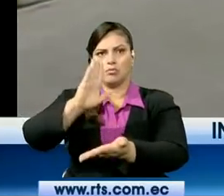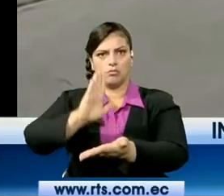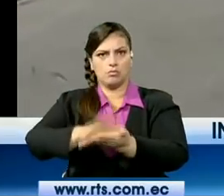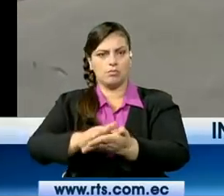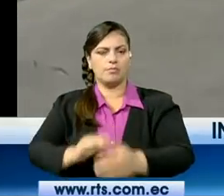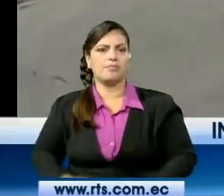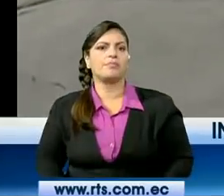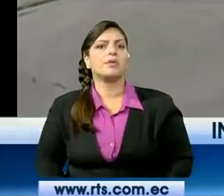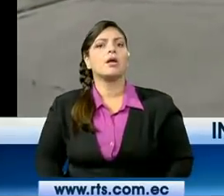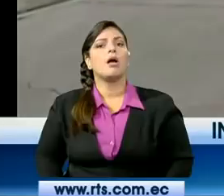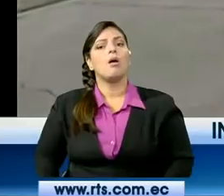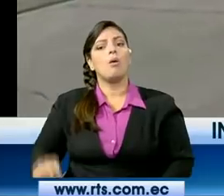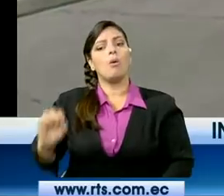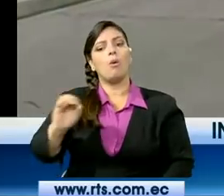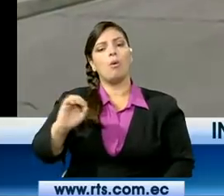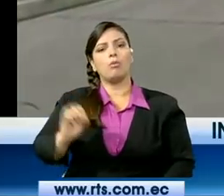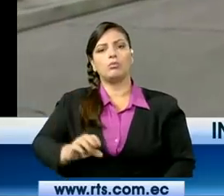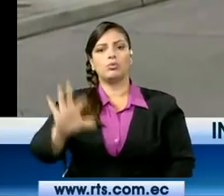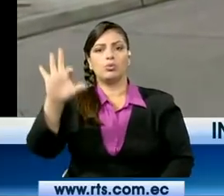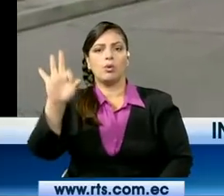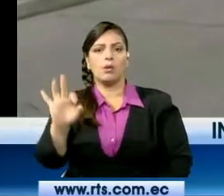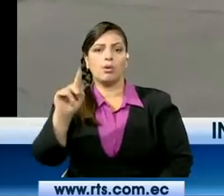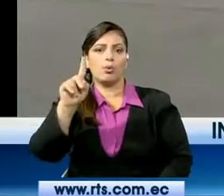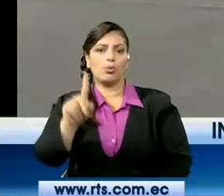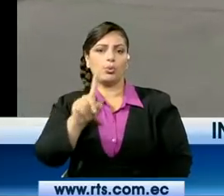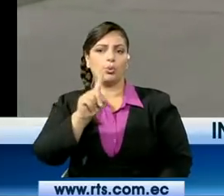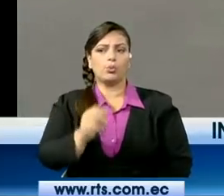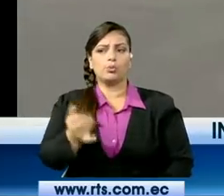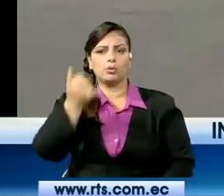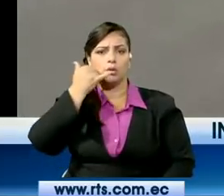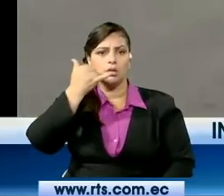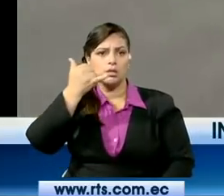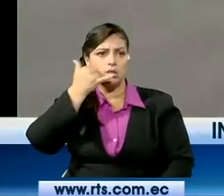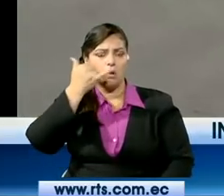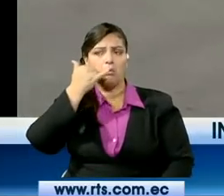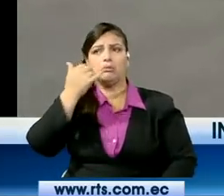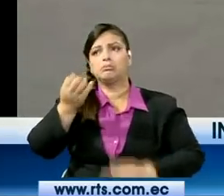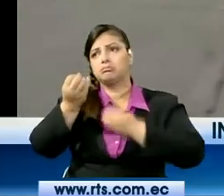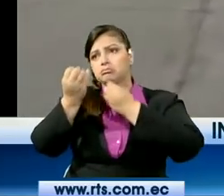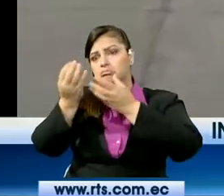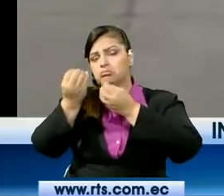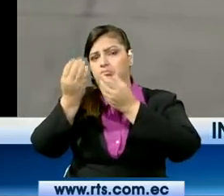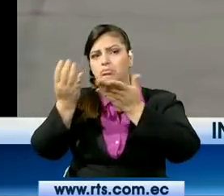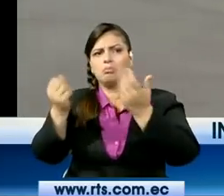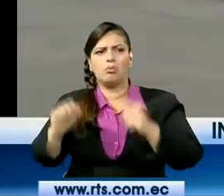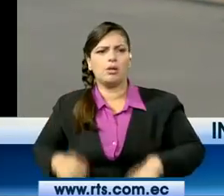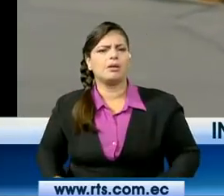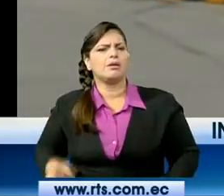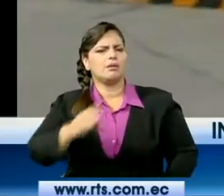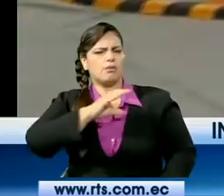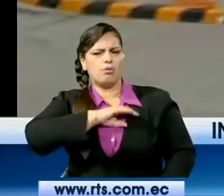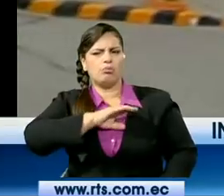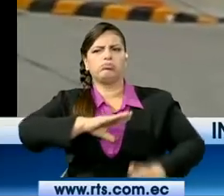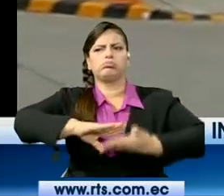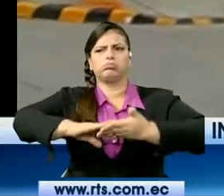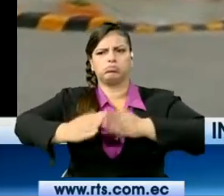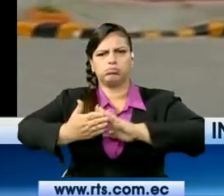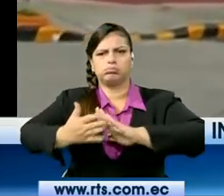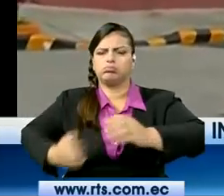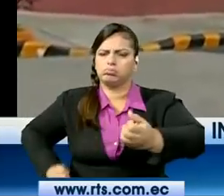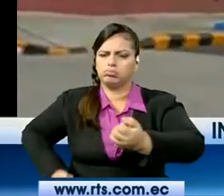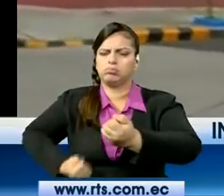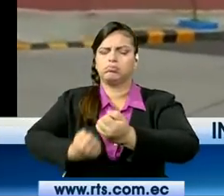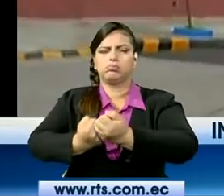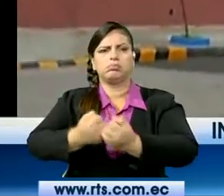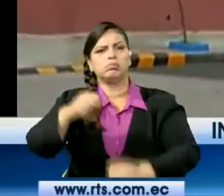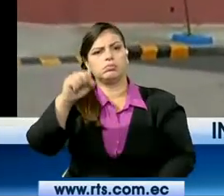al 911 y en verdad estamos prestos para colaborarles. El trabajo es con la comunidad, con la policía. Ellos nos